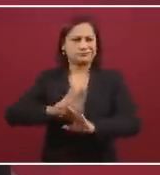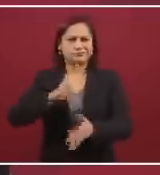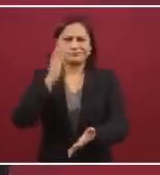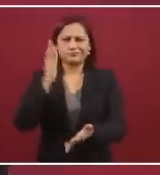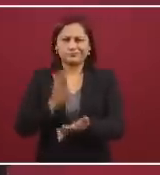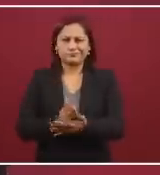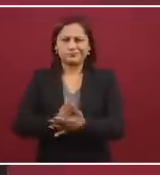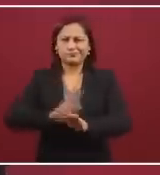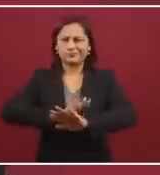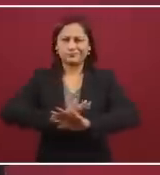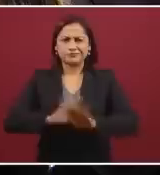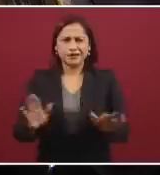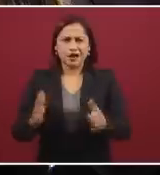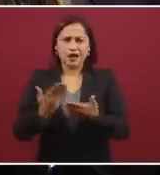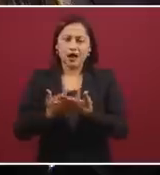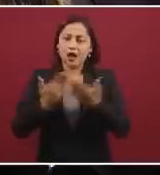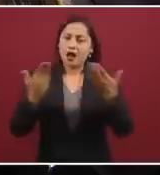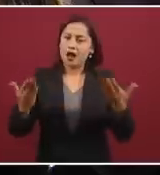se terminó